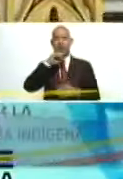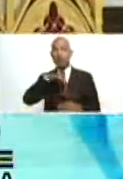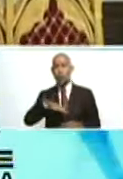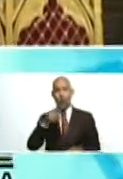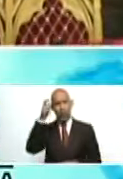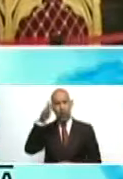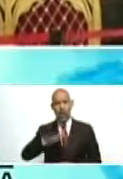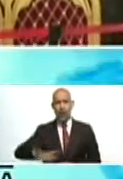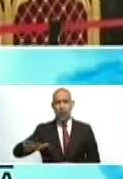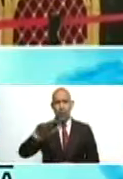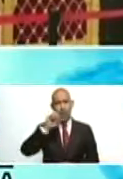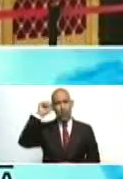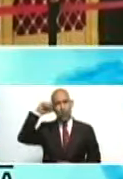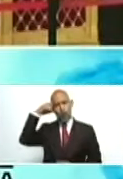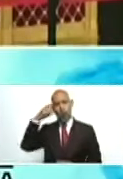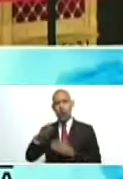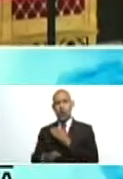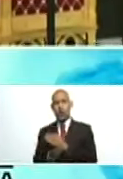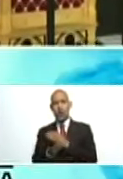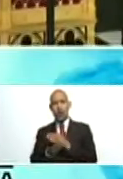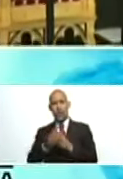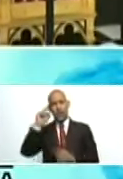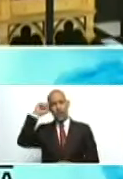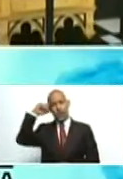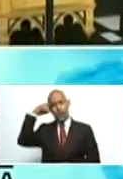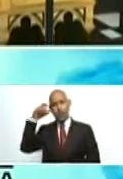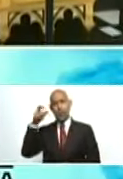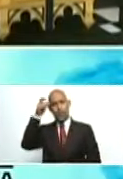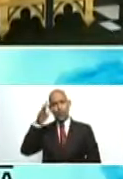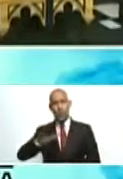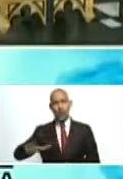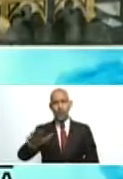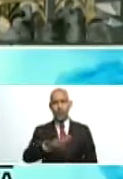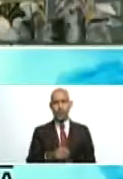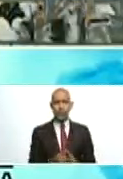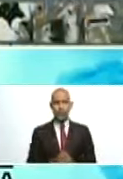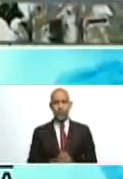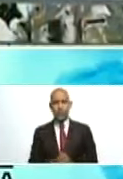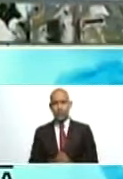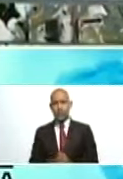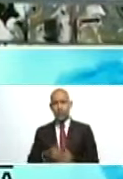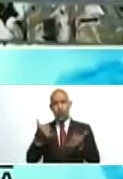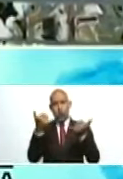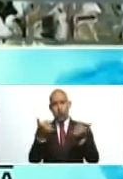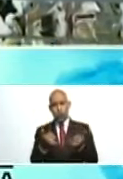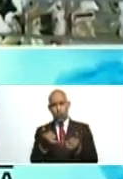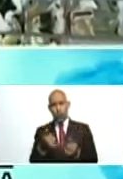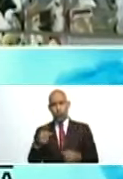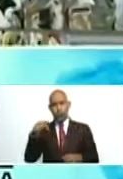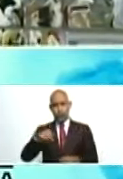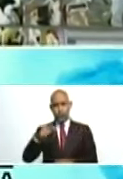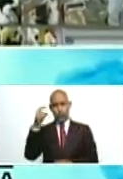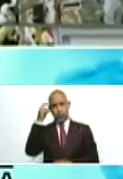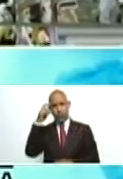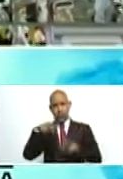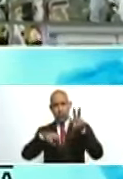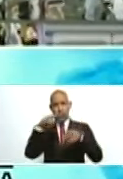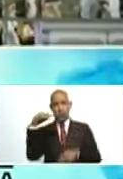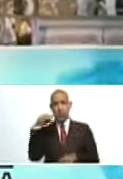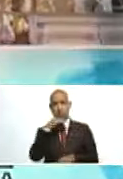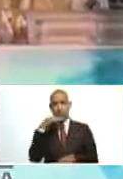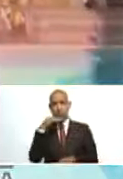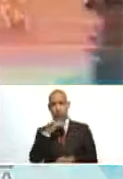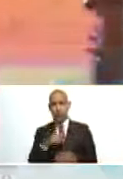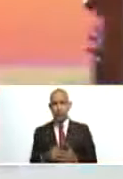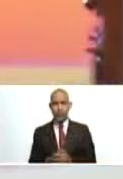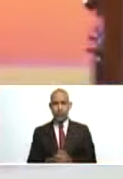pueblos, del recuerdo de los pueblos, del legado de los pueblos. Por eso nos vinimos hoy, 12 de octubre,